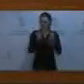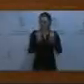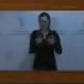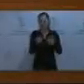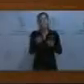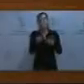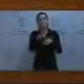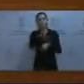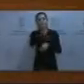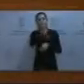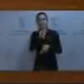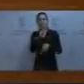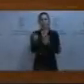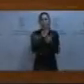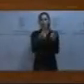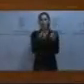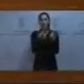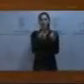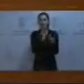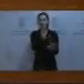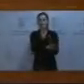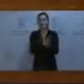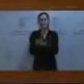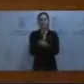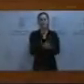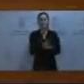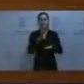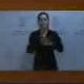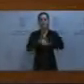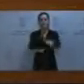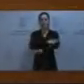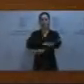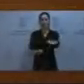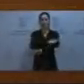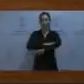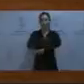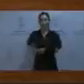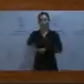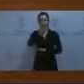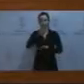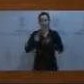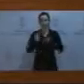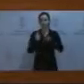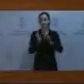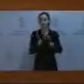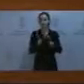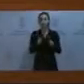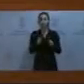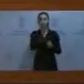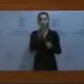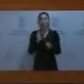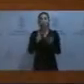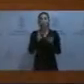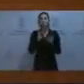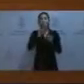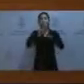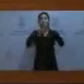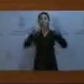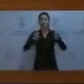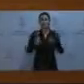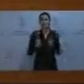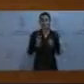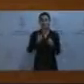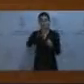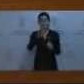que es necesaria la mediación del Gobierno regional con la empresa suministradora eléctrica. Es una alternativa factible. De hecho,